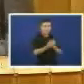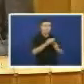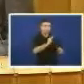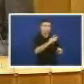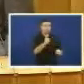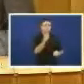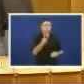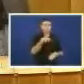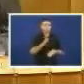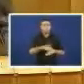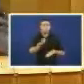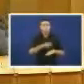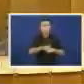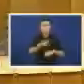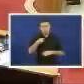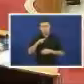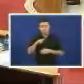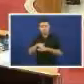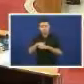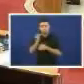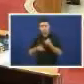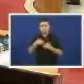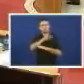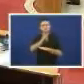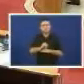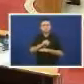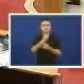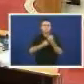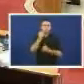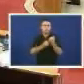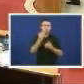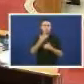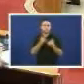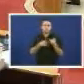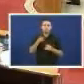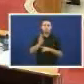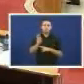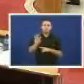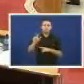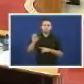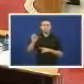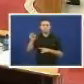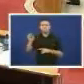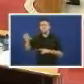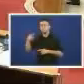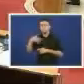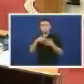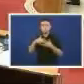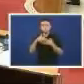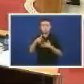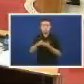bipartito da crise financiera de Wall Street. Pero intentaremos. O señor Finjón gusta lle decir